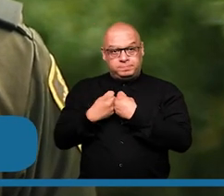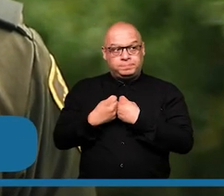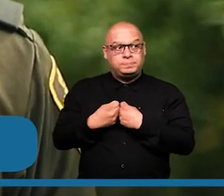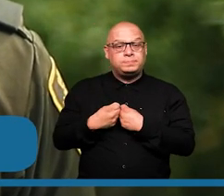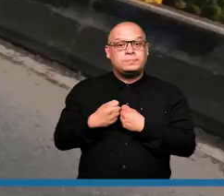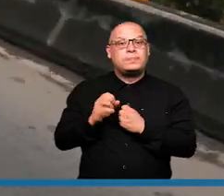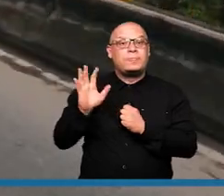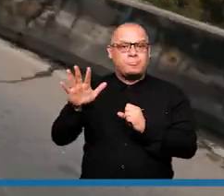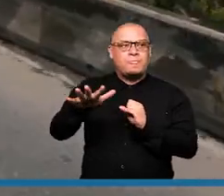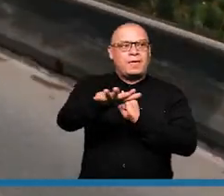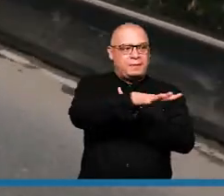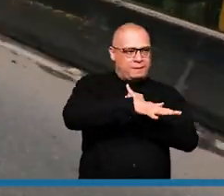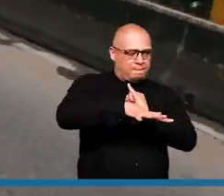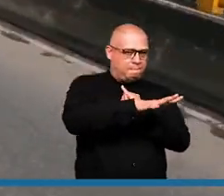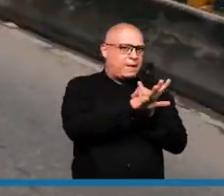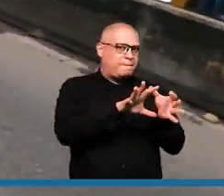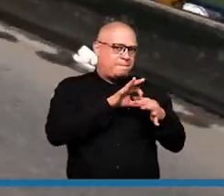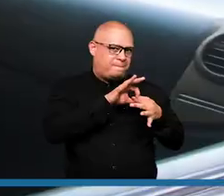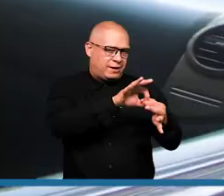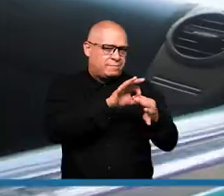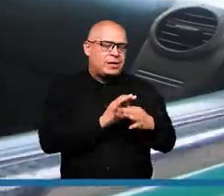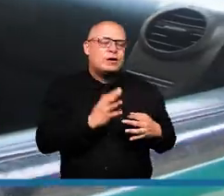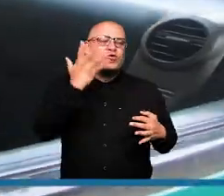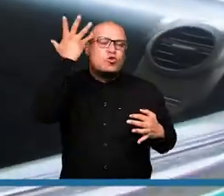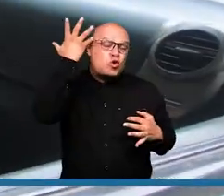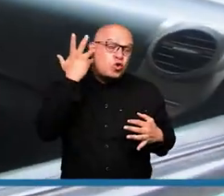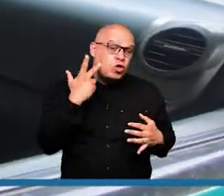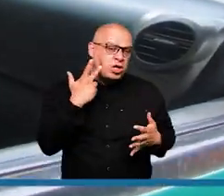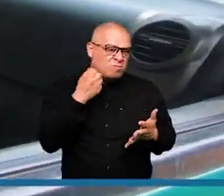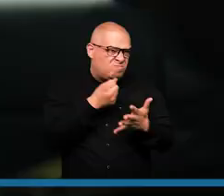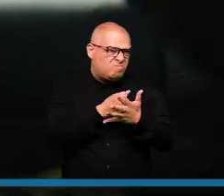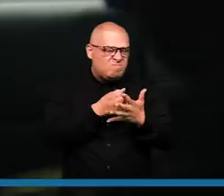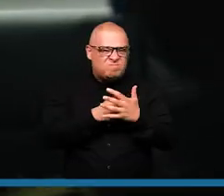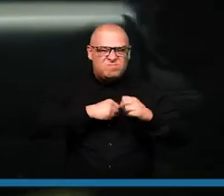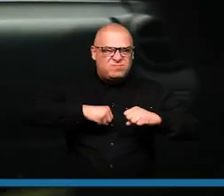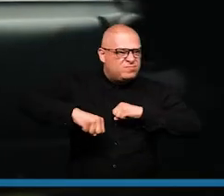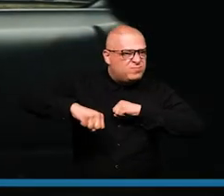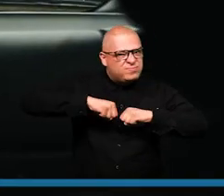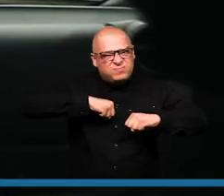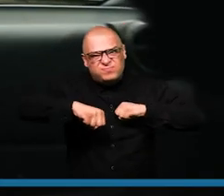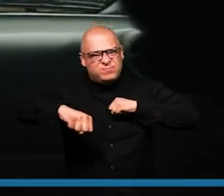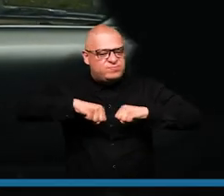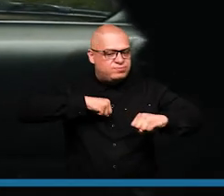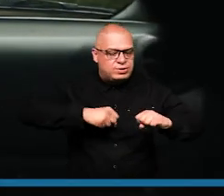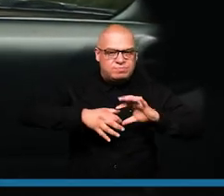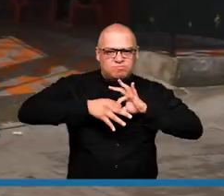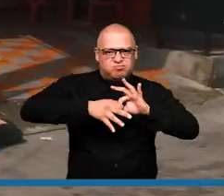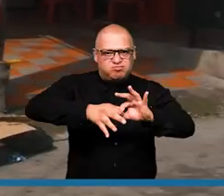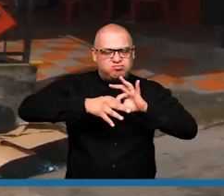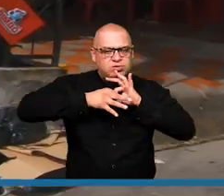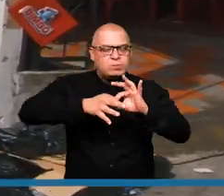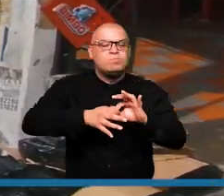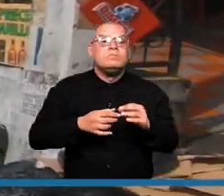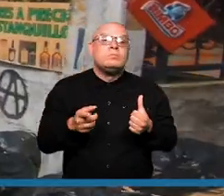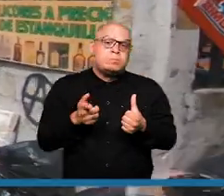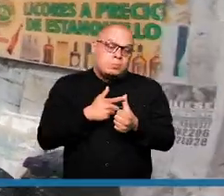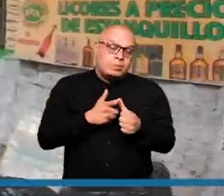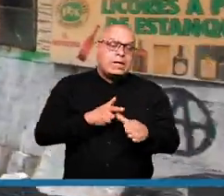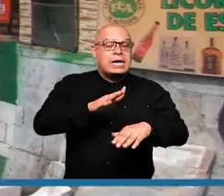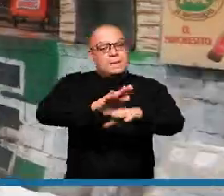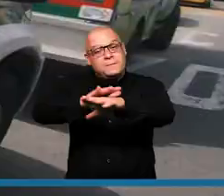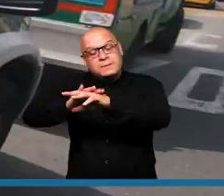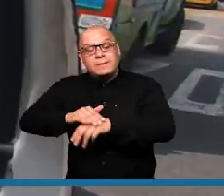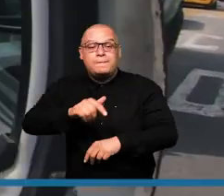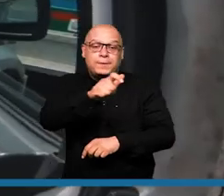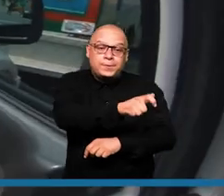autoridad ambiental. Por eso trabajamos día y noche, 24 horas de la mano de la autoridad ambiental para, primero, sensibilizar a las personas